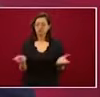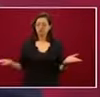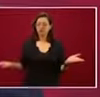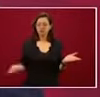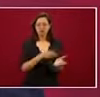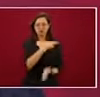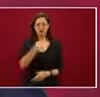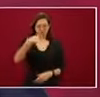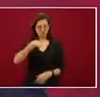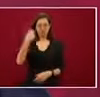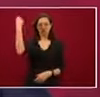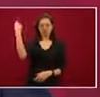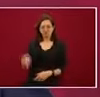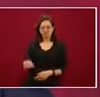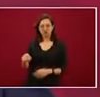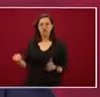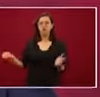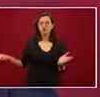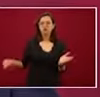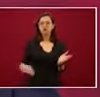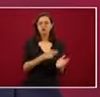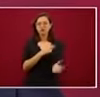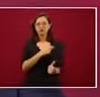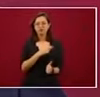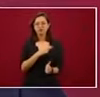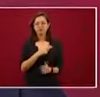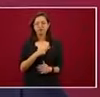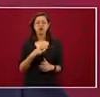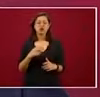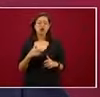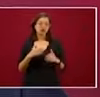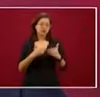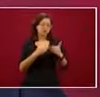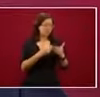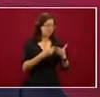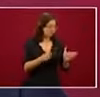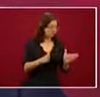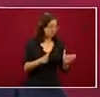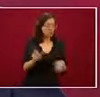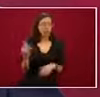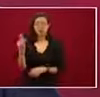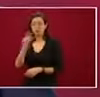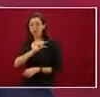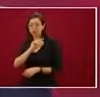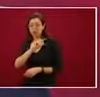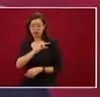decreto para que tanto en el sector público como en el sector privado